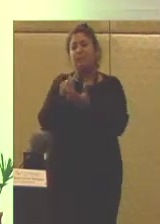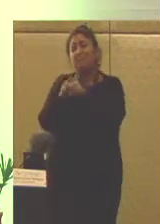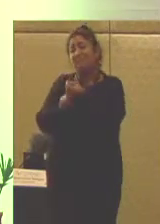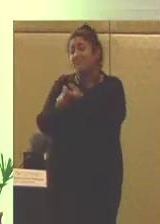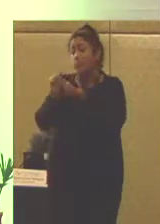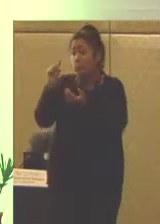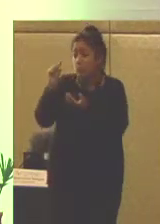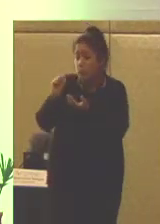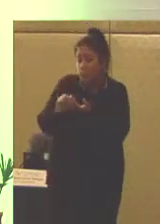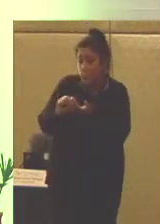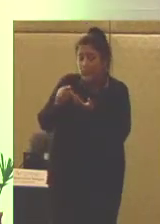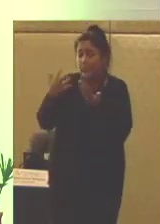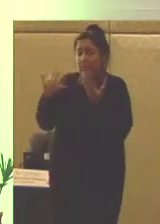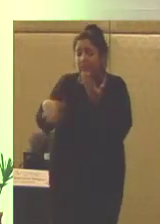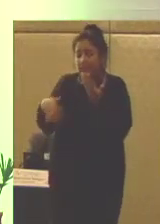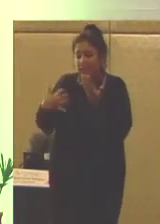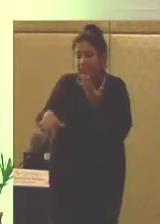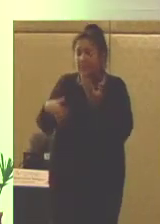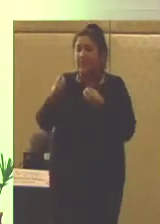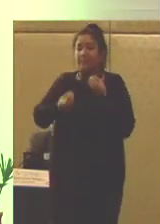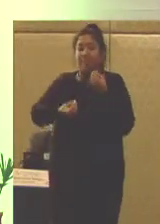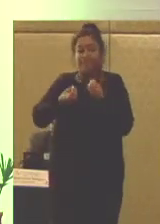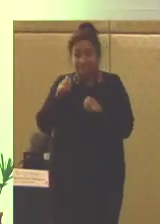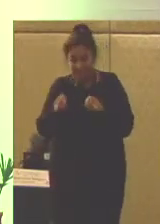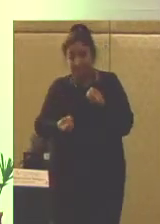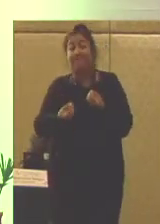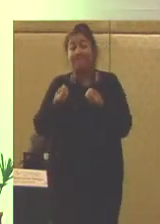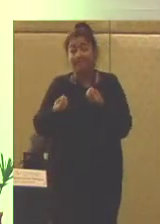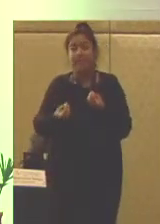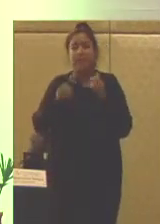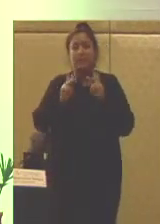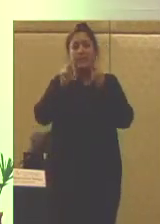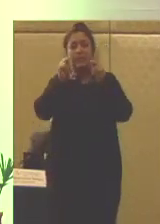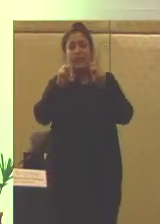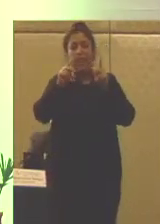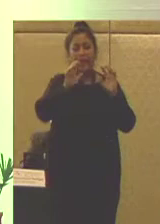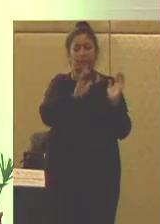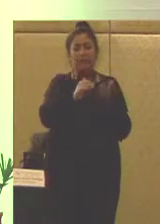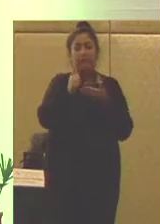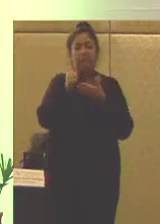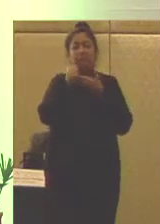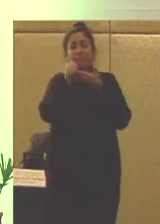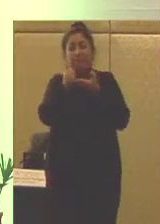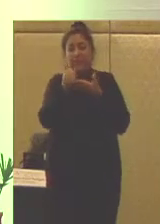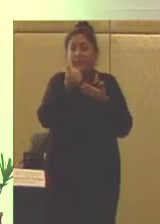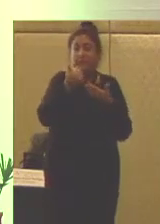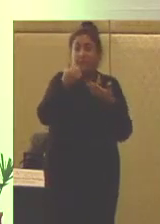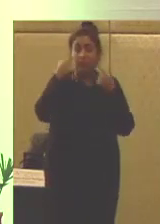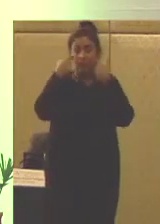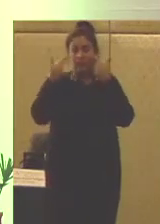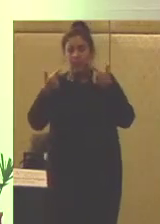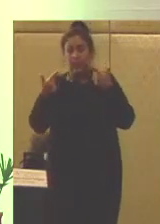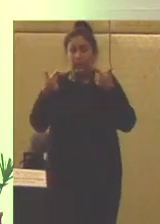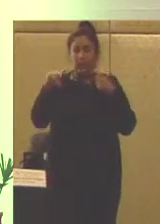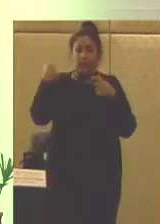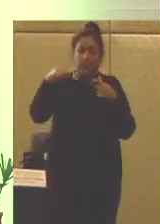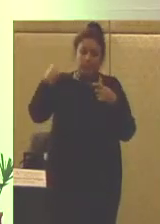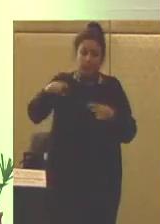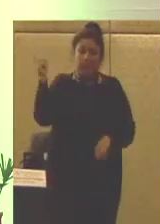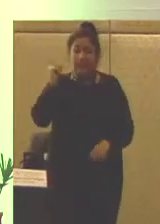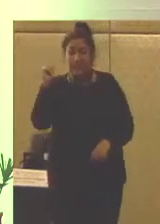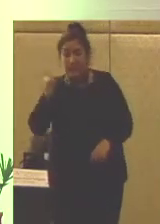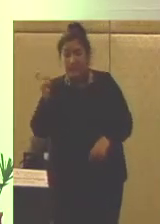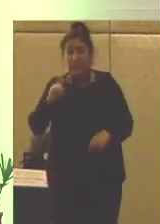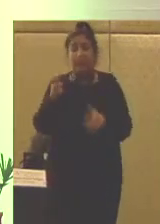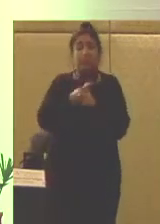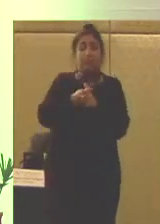reconstruir el puente básicamente en las mismas condiciones en las que se encontraba, y ante una situación de emergencia, pues dar la prioridad de atención